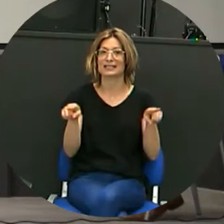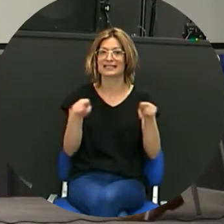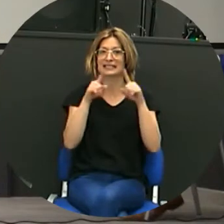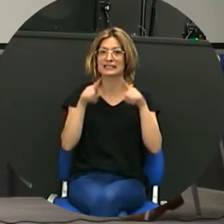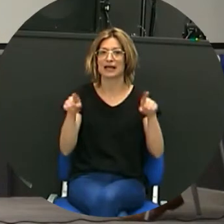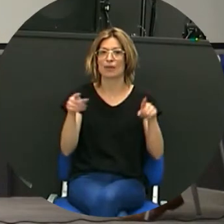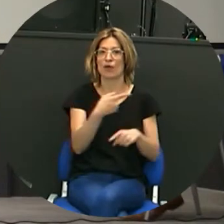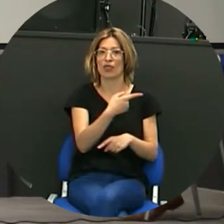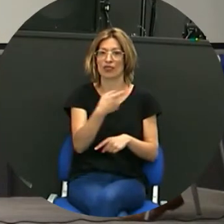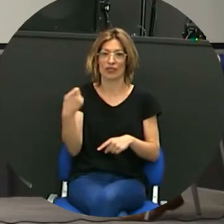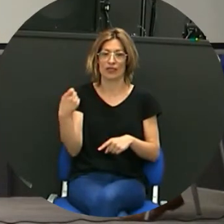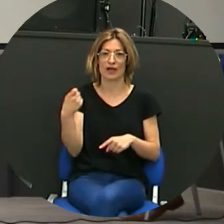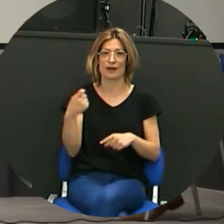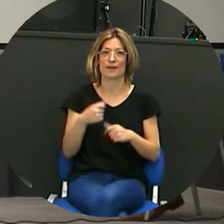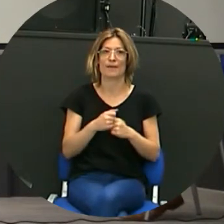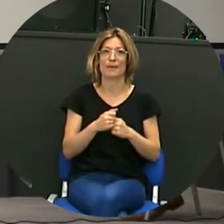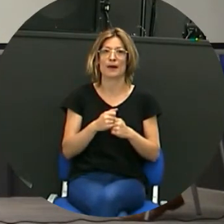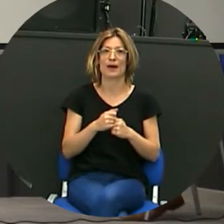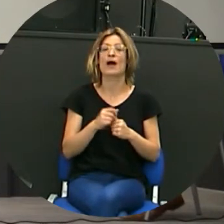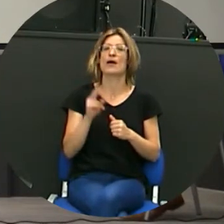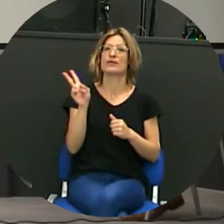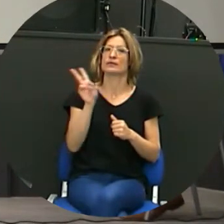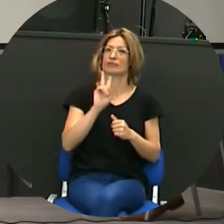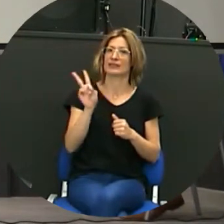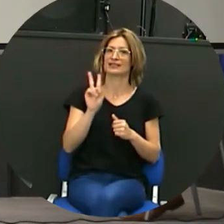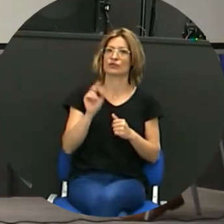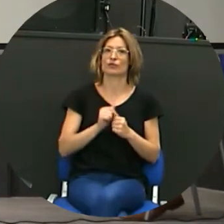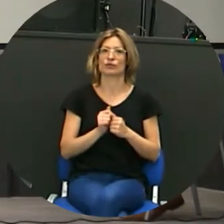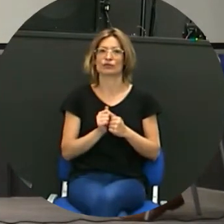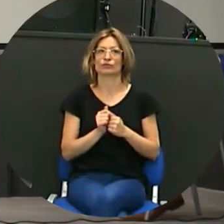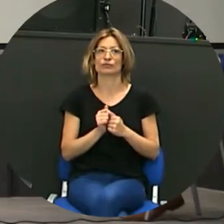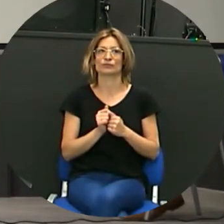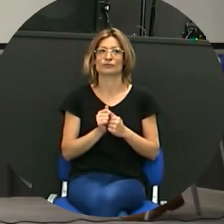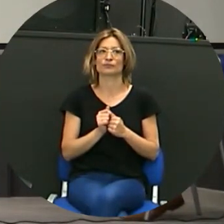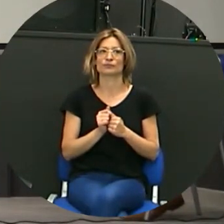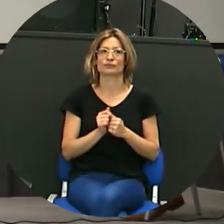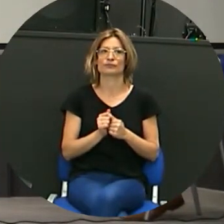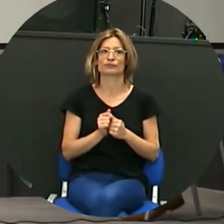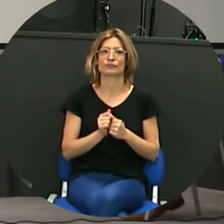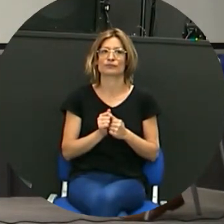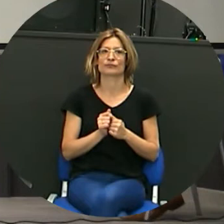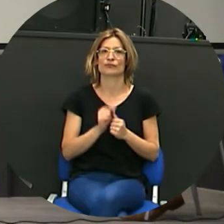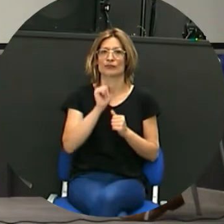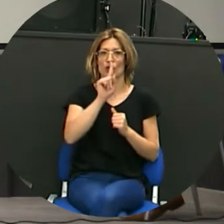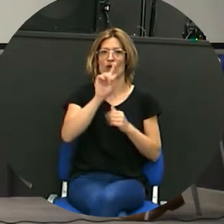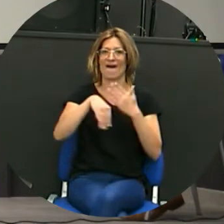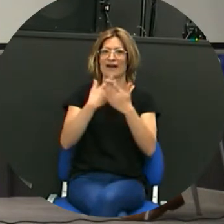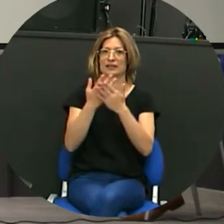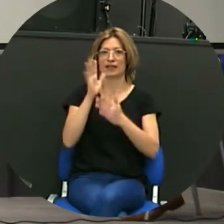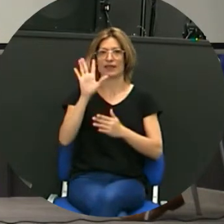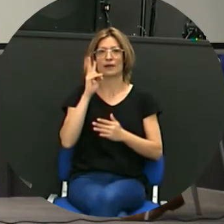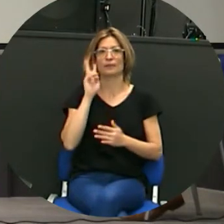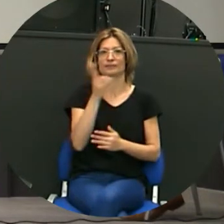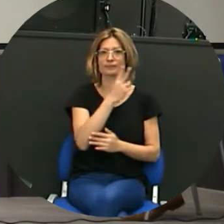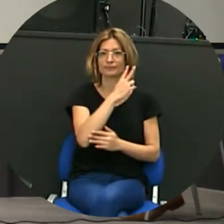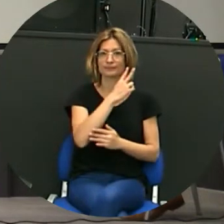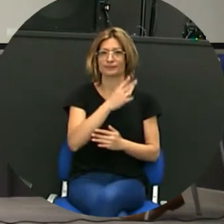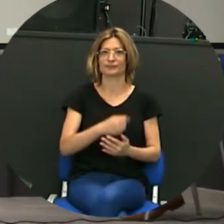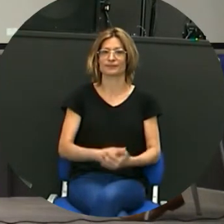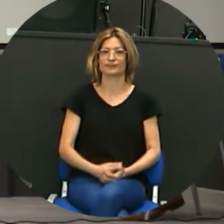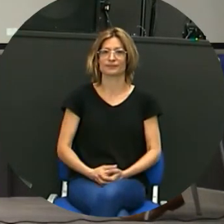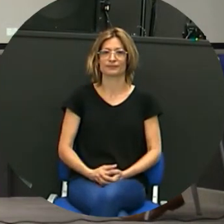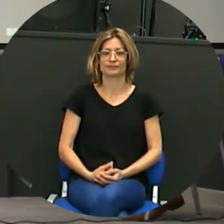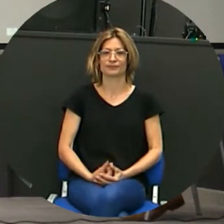100, y vamos a leer los 5 versículos. Dice así la palabra del Señor: